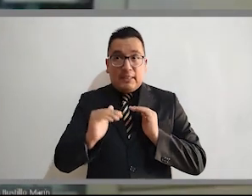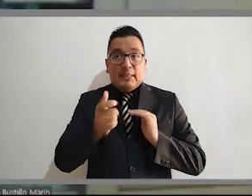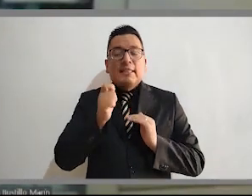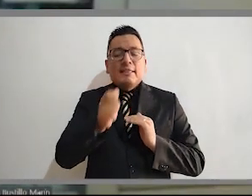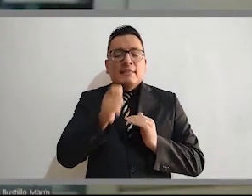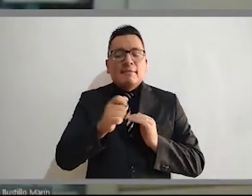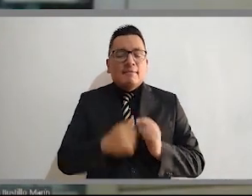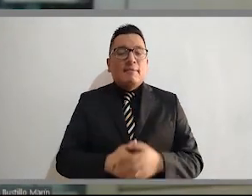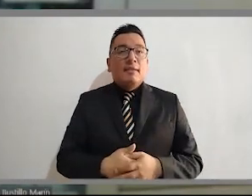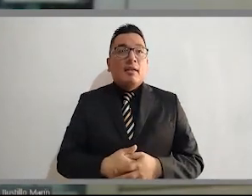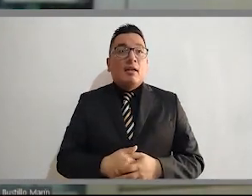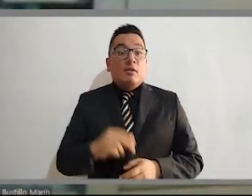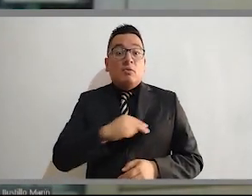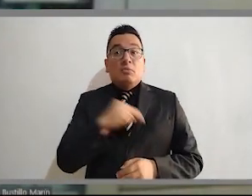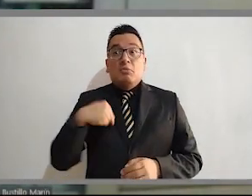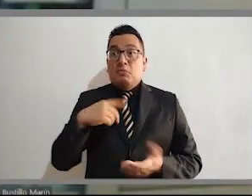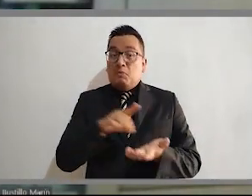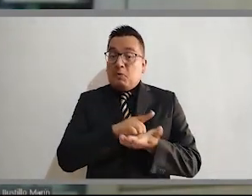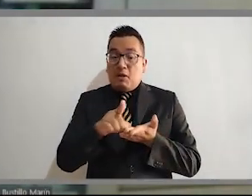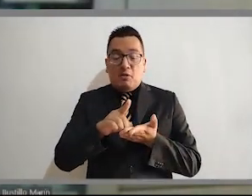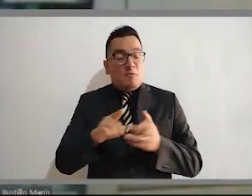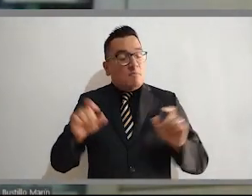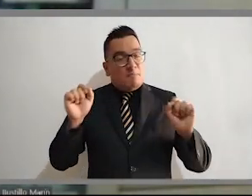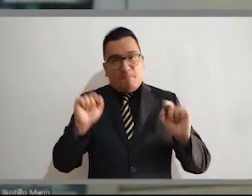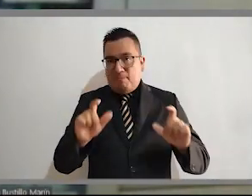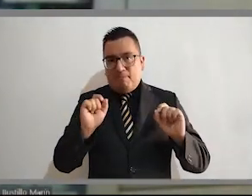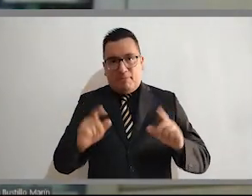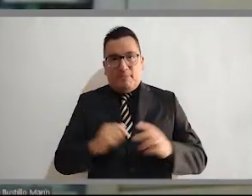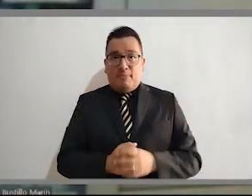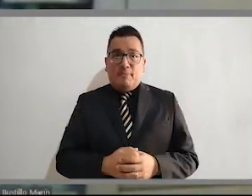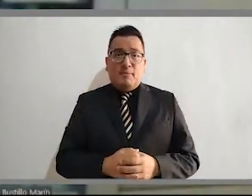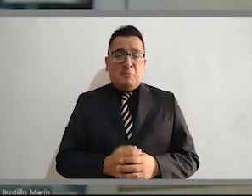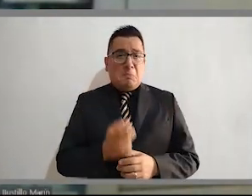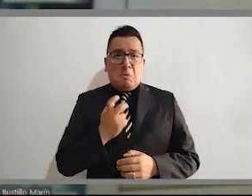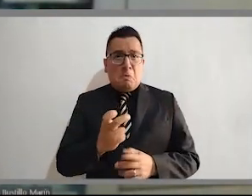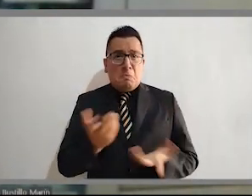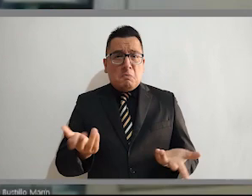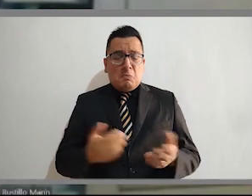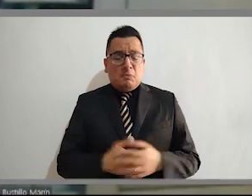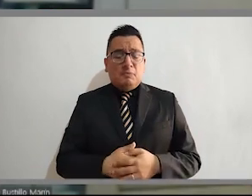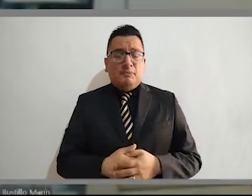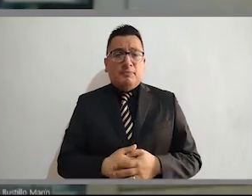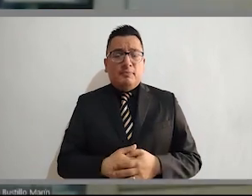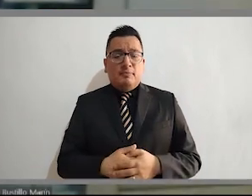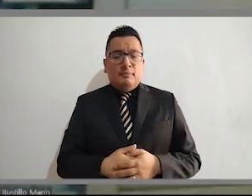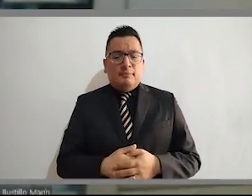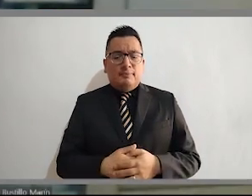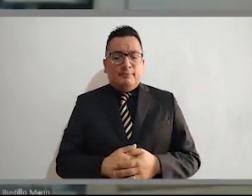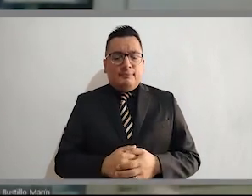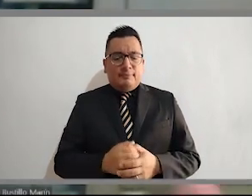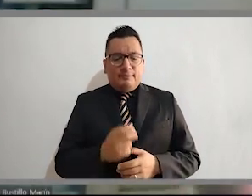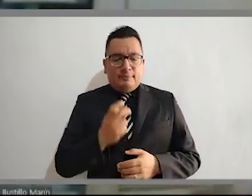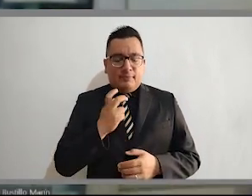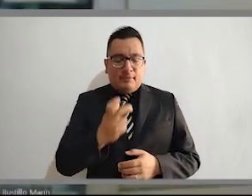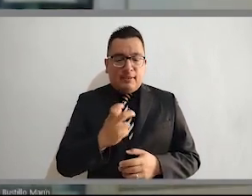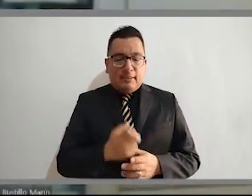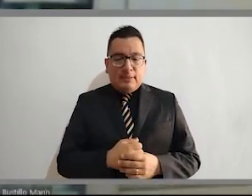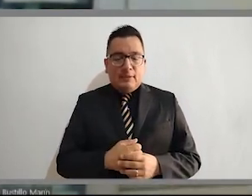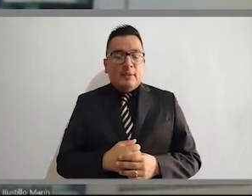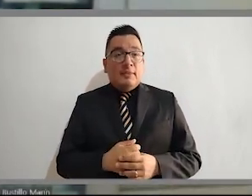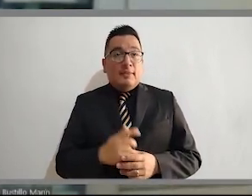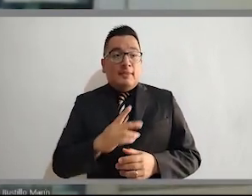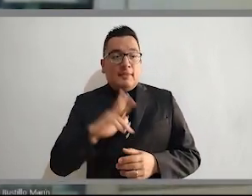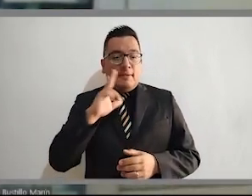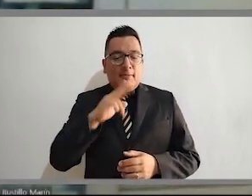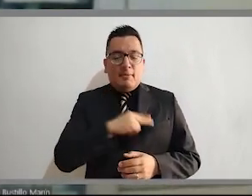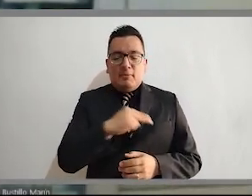queremos igualdad en el acceso de nuestros derechos. Y es simplemente eso. Y entonces ahí es cuando empieza, y les digo, la